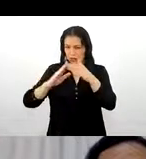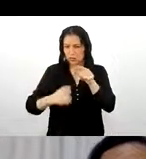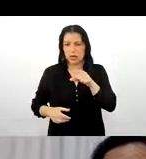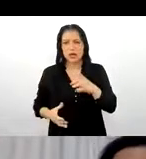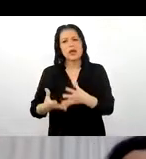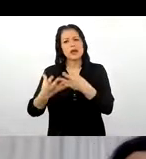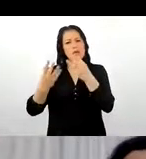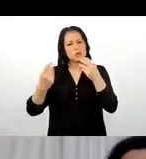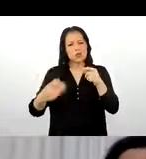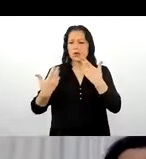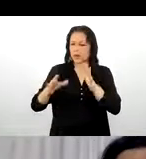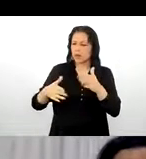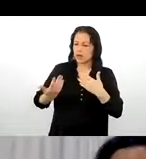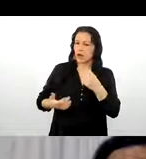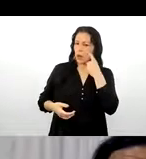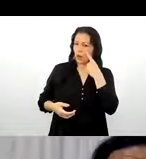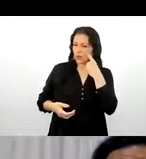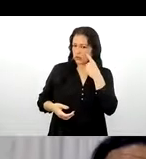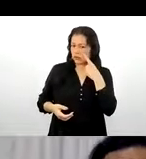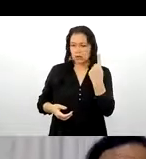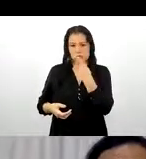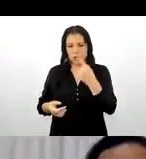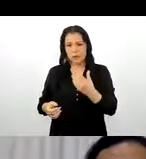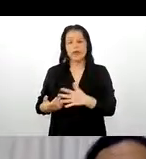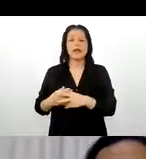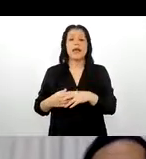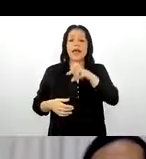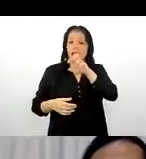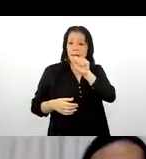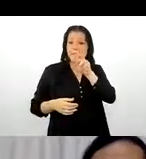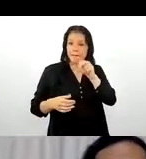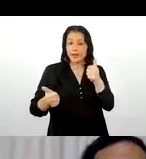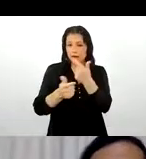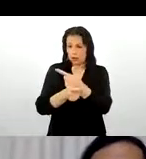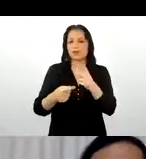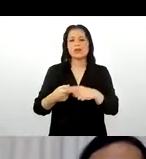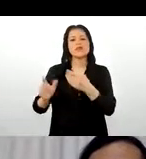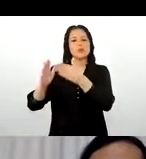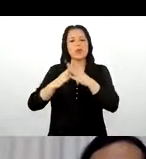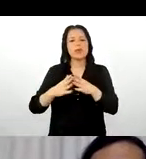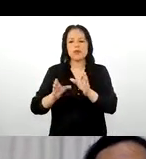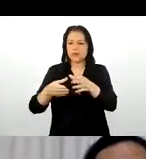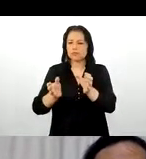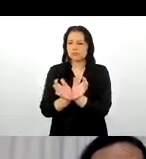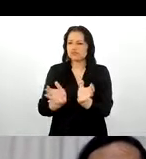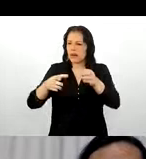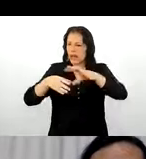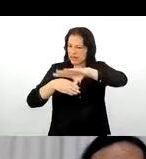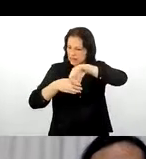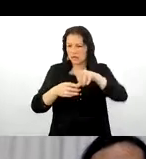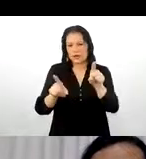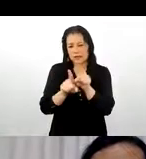lo deben conocer. No solamente es la Pampa Ayacucho, sino también el pueblo de Quino, pueblo artesanal. Y también